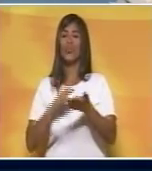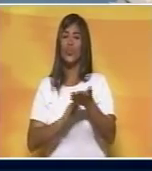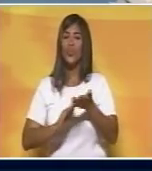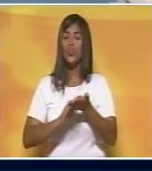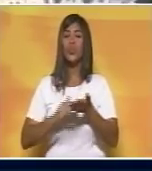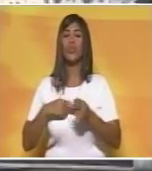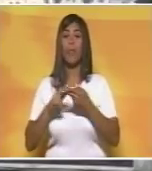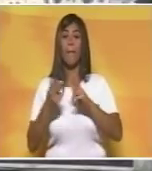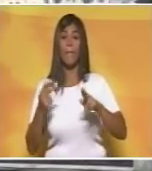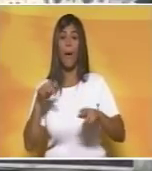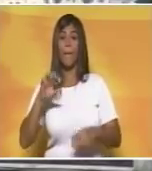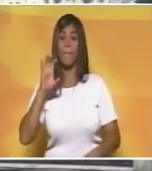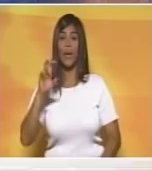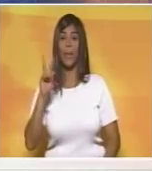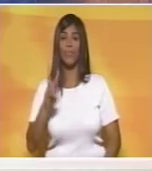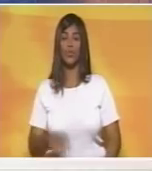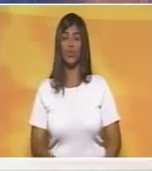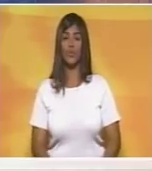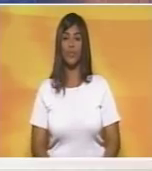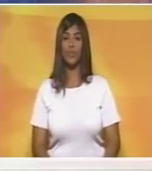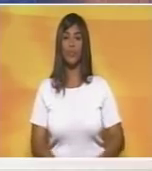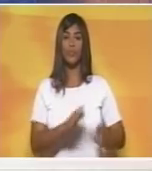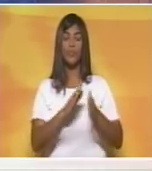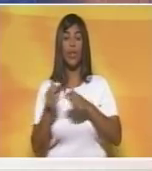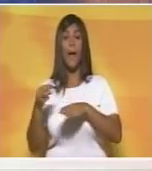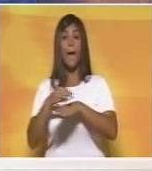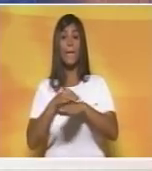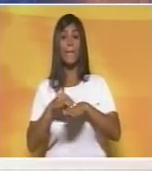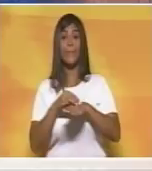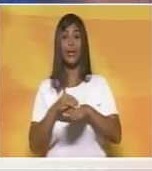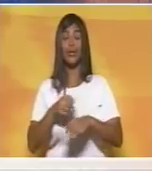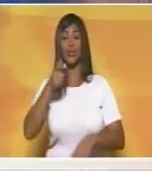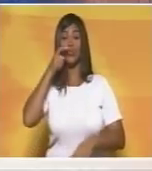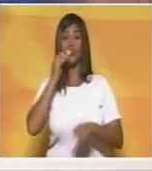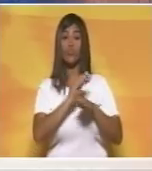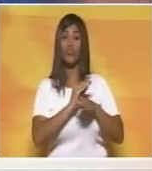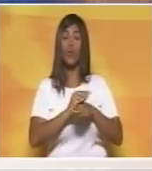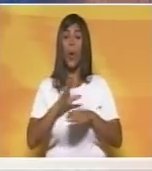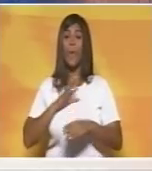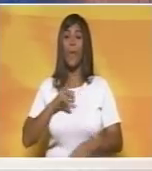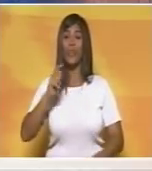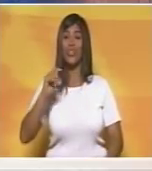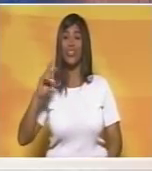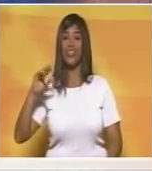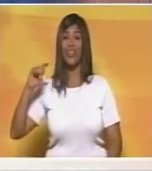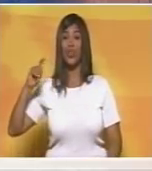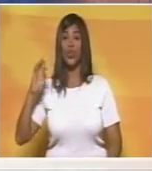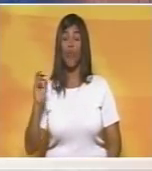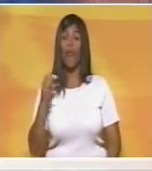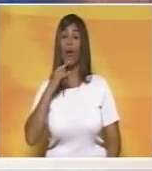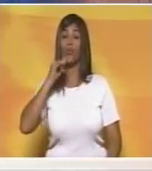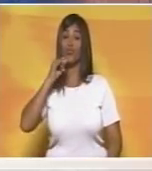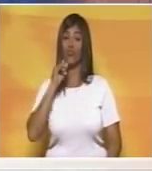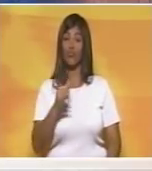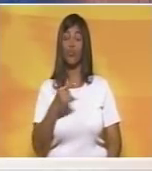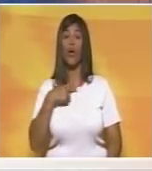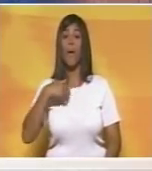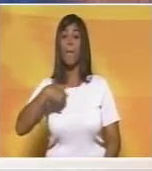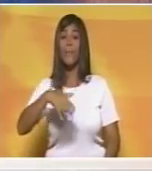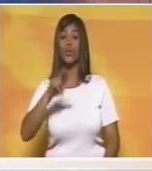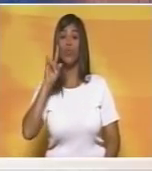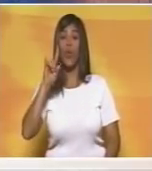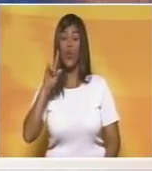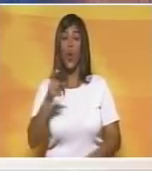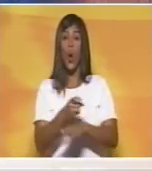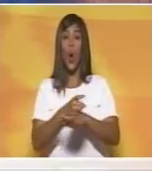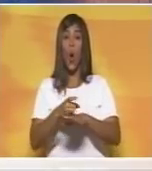país suramericano. El ministro de Seguridad Nacional de Trinidad y Tobago, Stuart Young, anunció que desde el próximo lunes